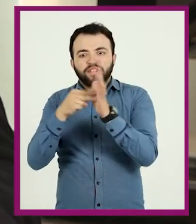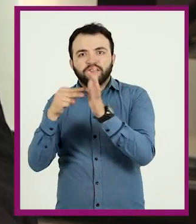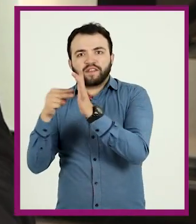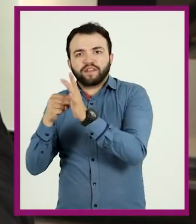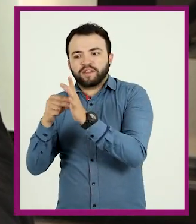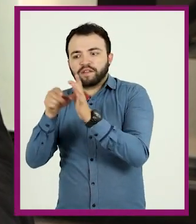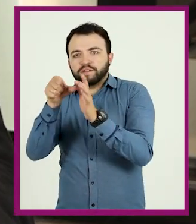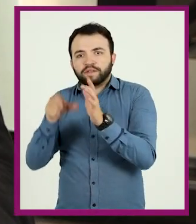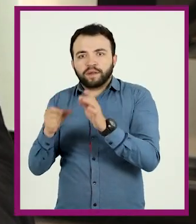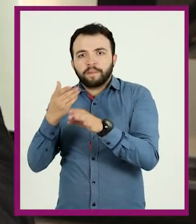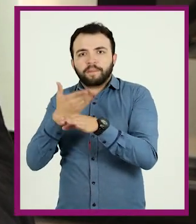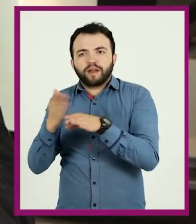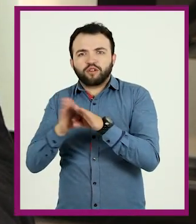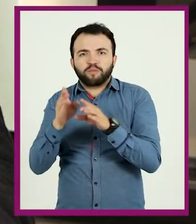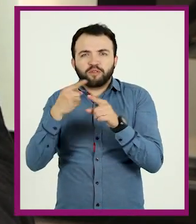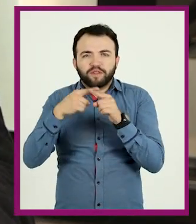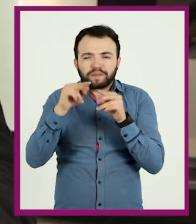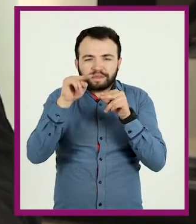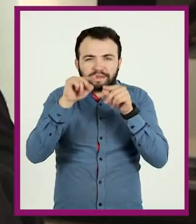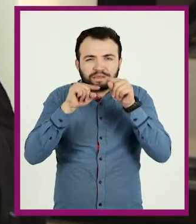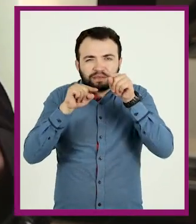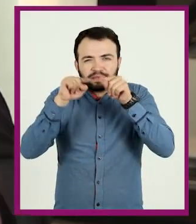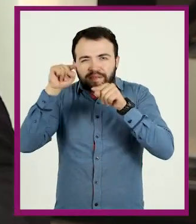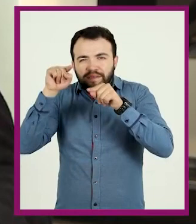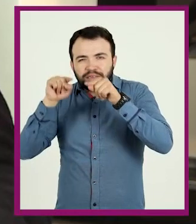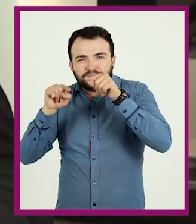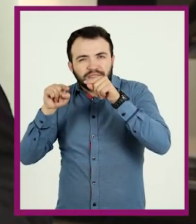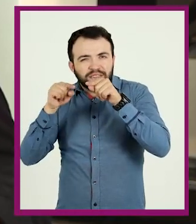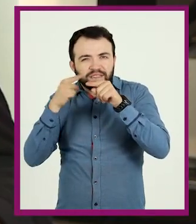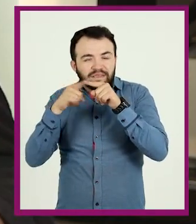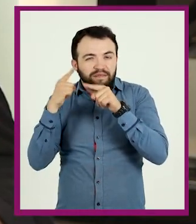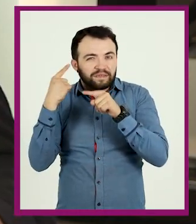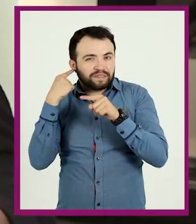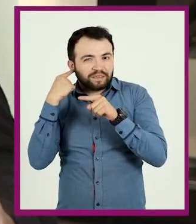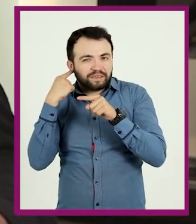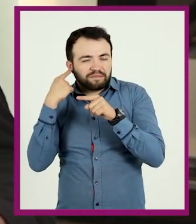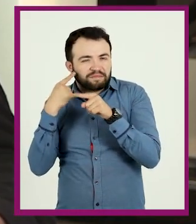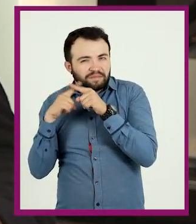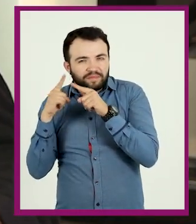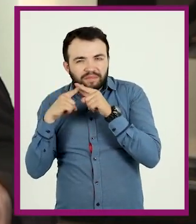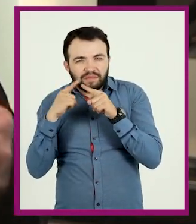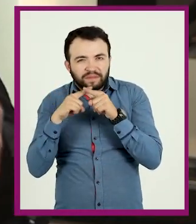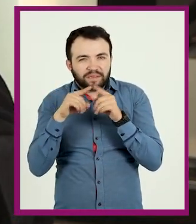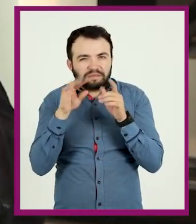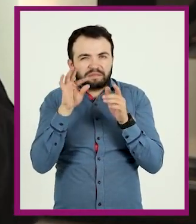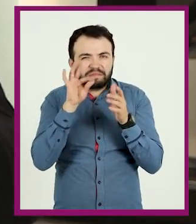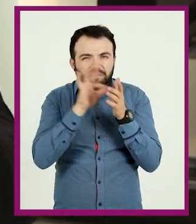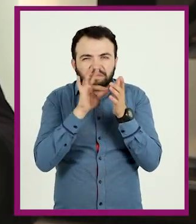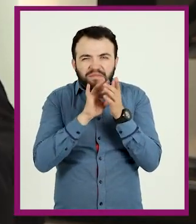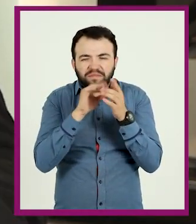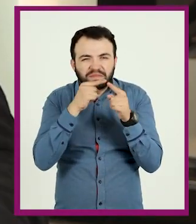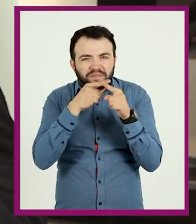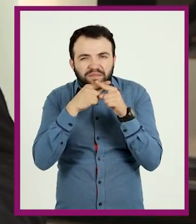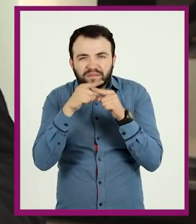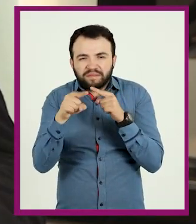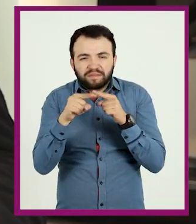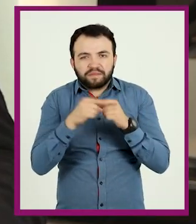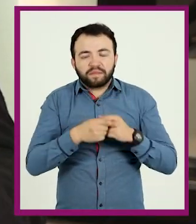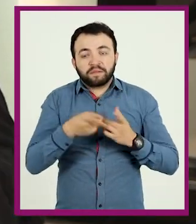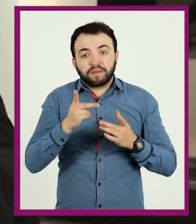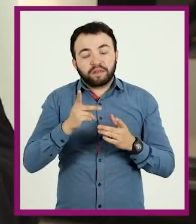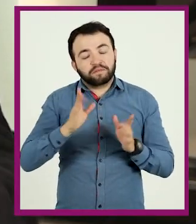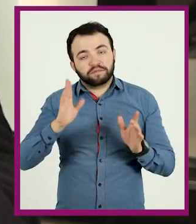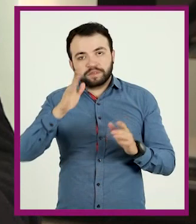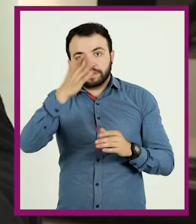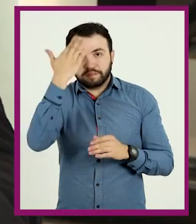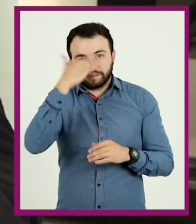sonidos que nos parecen exóticos a nosotros, ¿no? Pero bueno, ya habiendo sabido esto, también hubo una influencia de todas